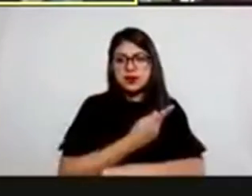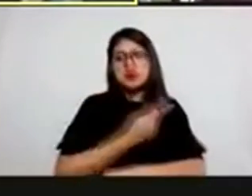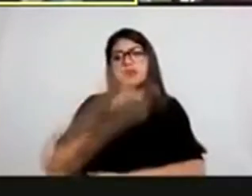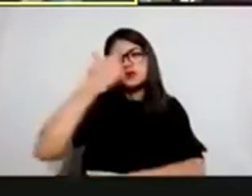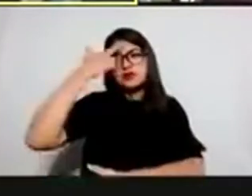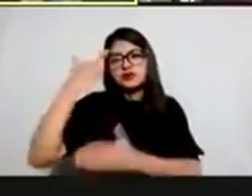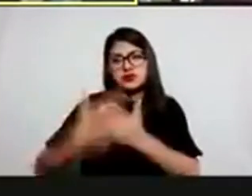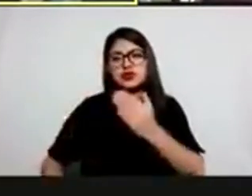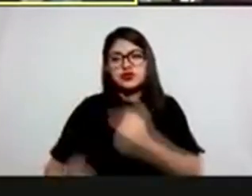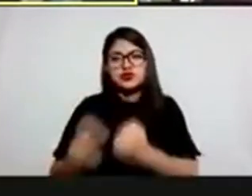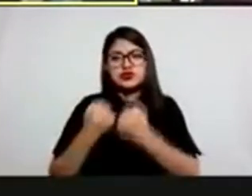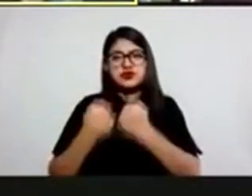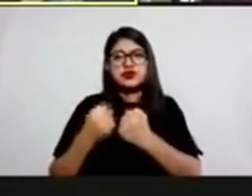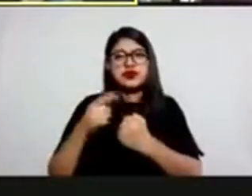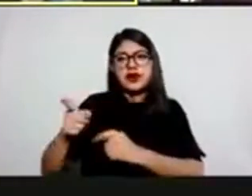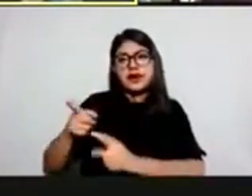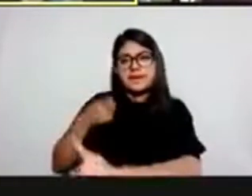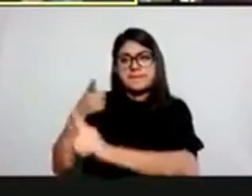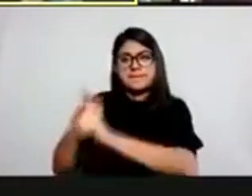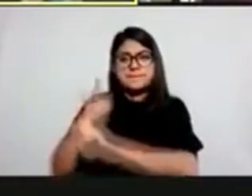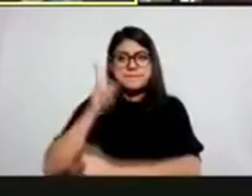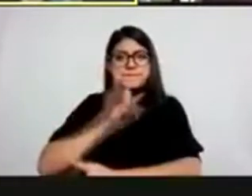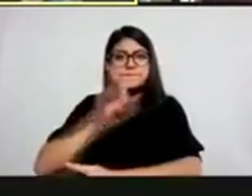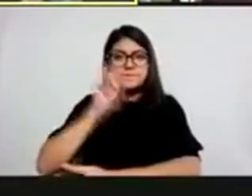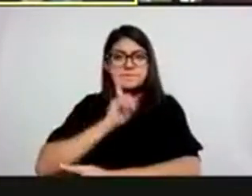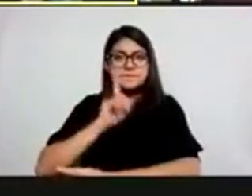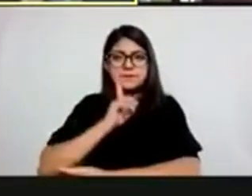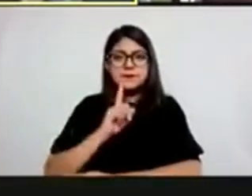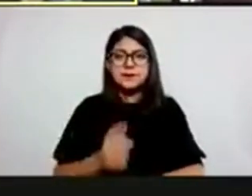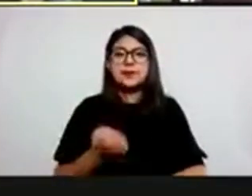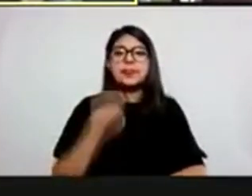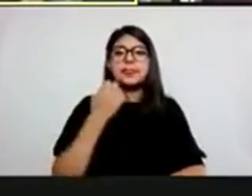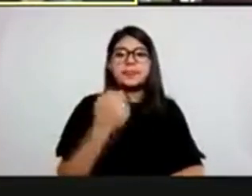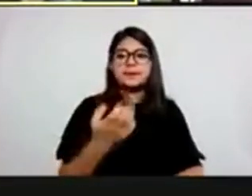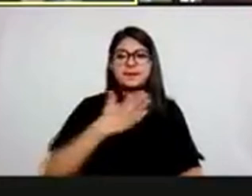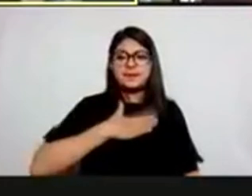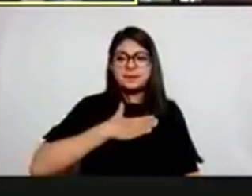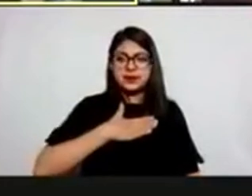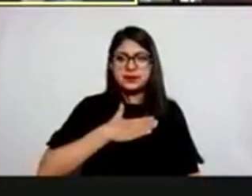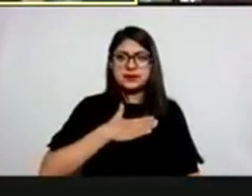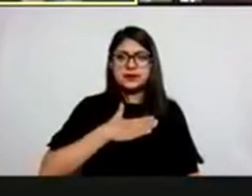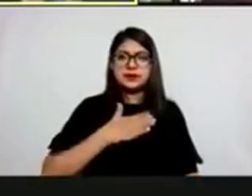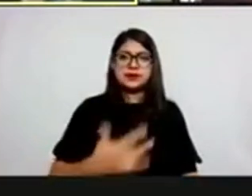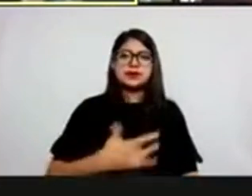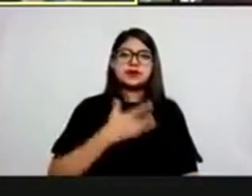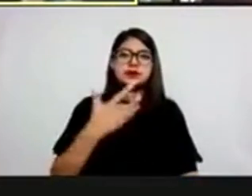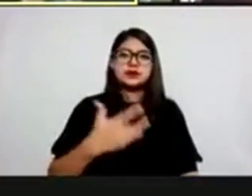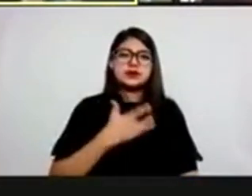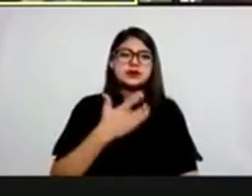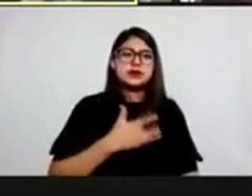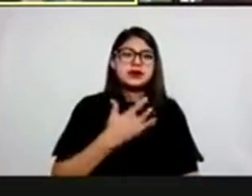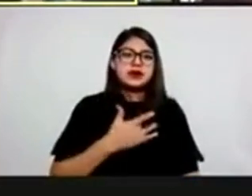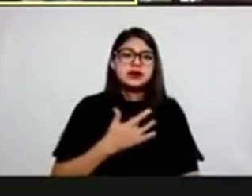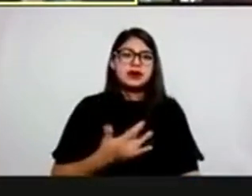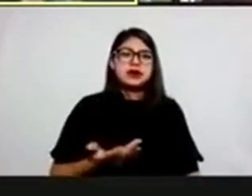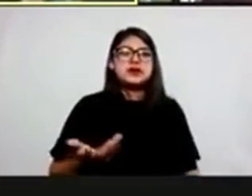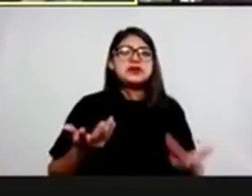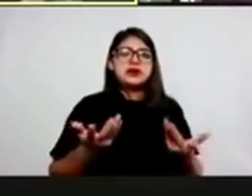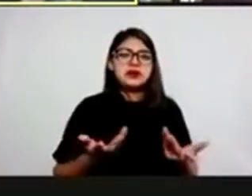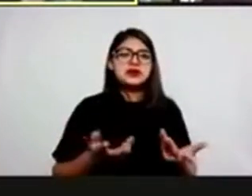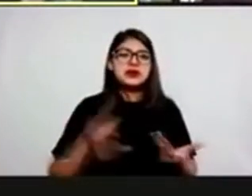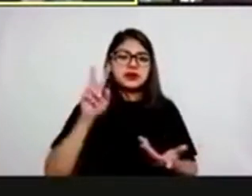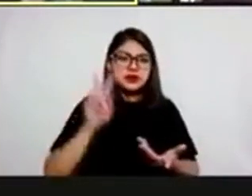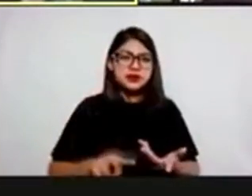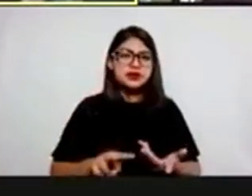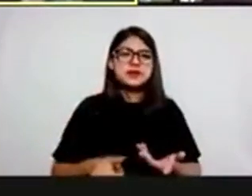cometida en su contra, por lo que de esta manera creo que se satisface todo